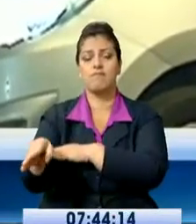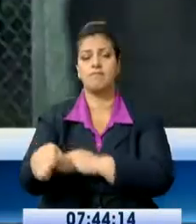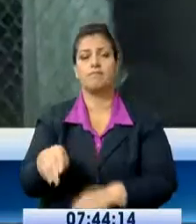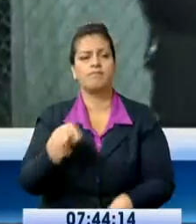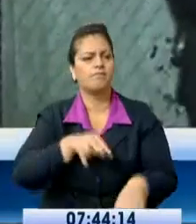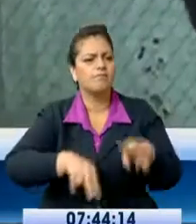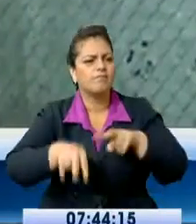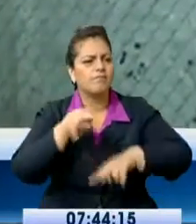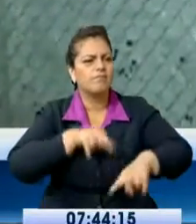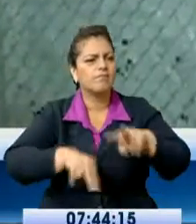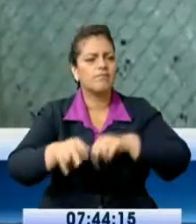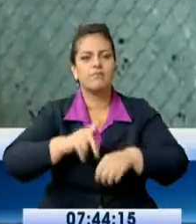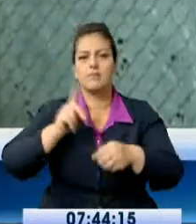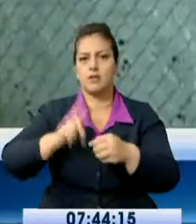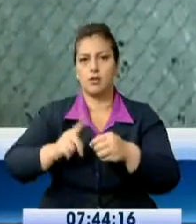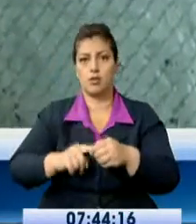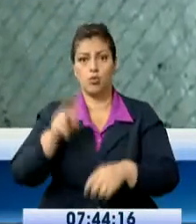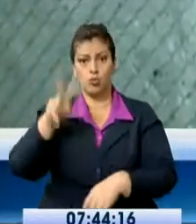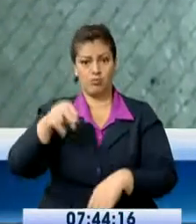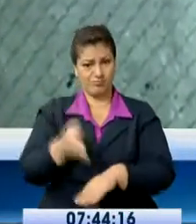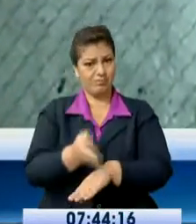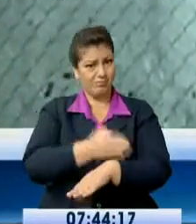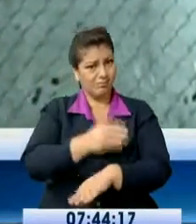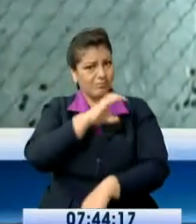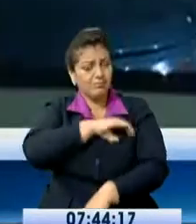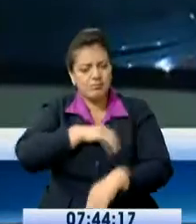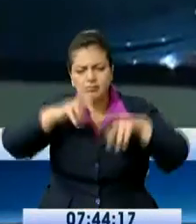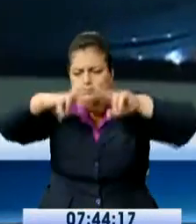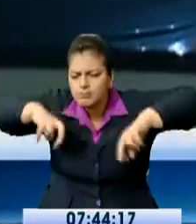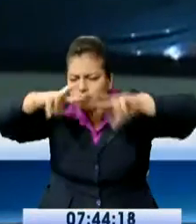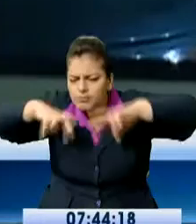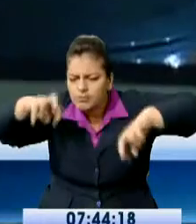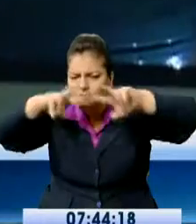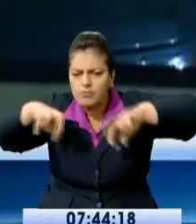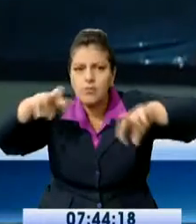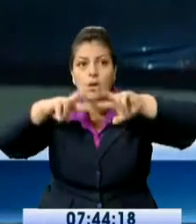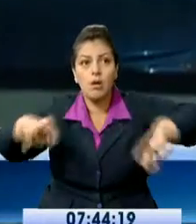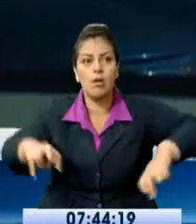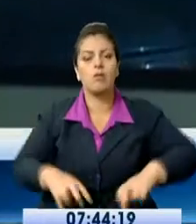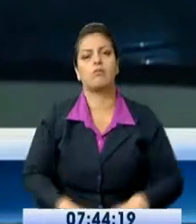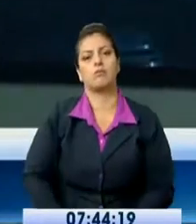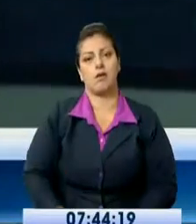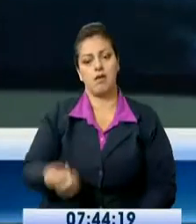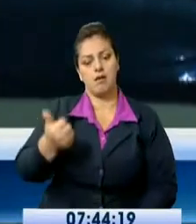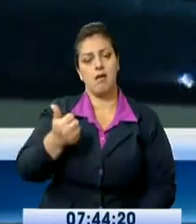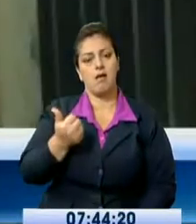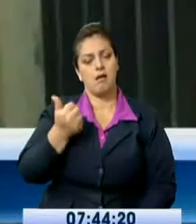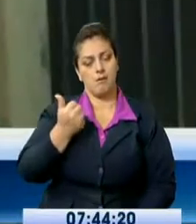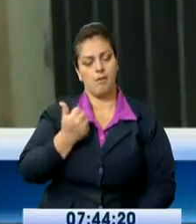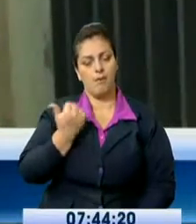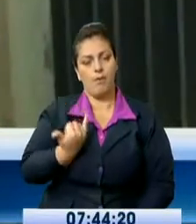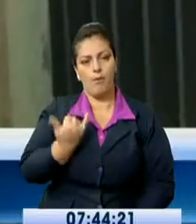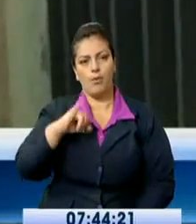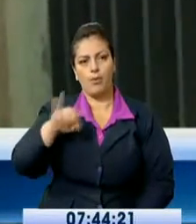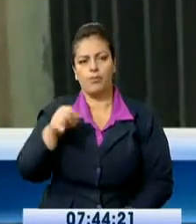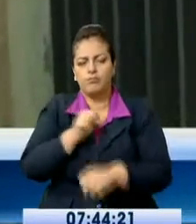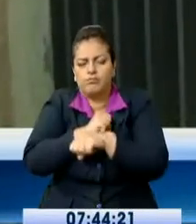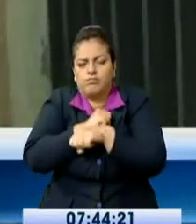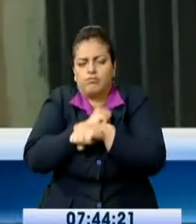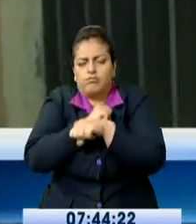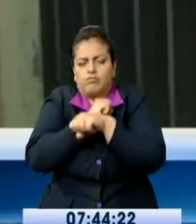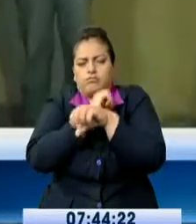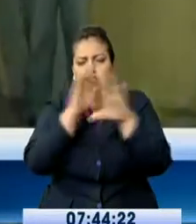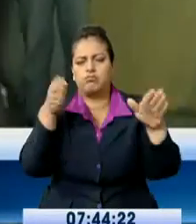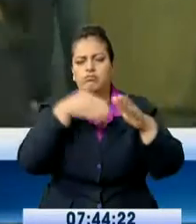Quito. 2 meses de investigaciones que la madrugada de este jueves terminaron en Carcelén, Mitad del Mundo, Tumbaco, La Ofelia, entre otros puntos.